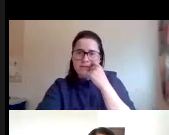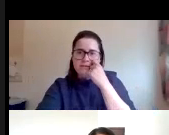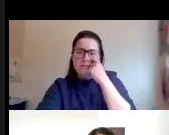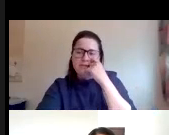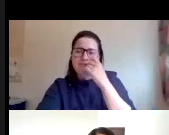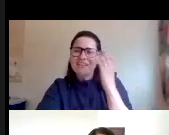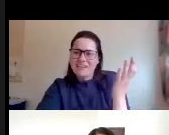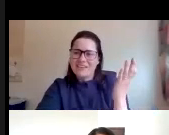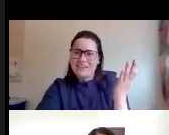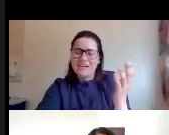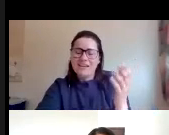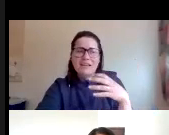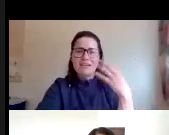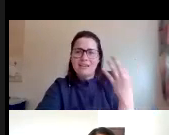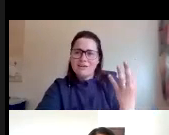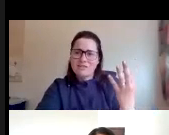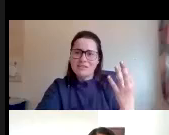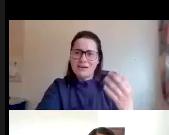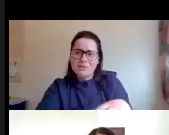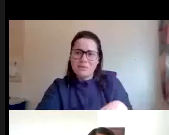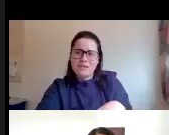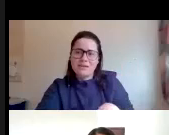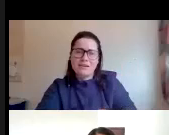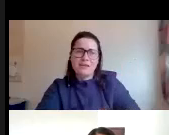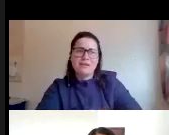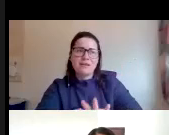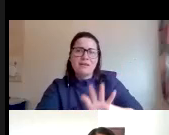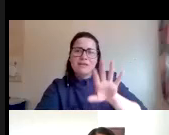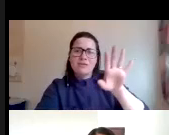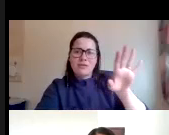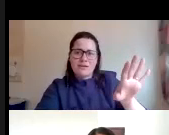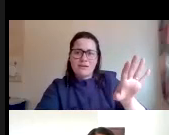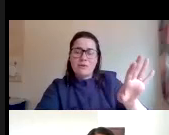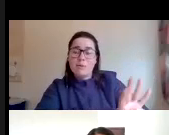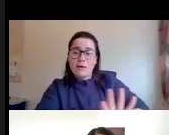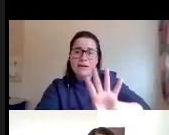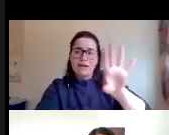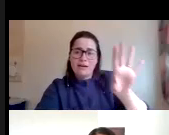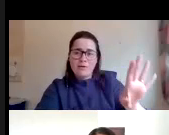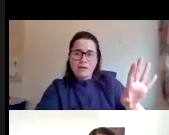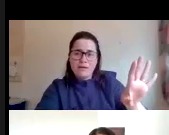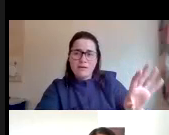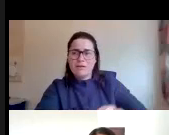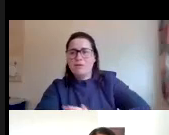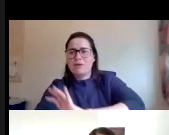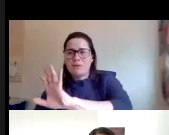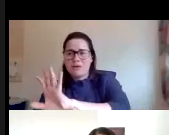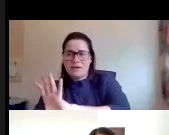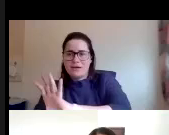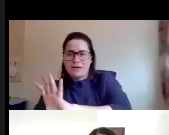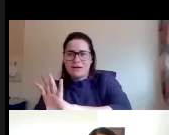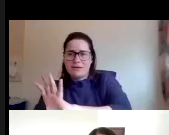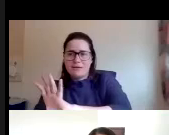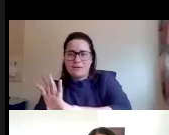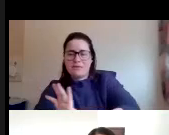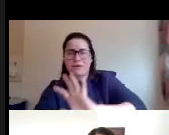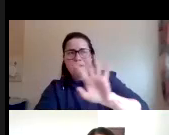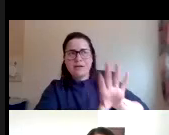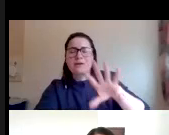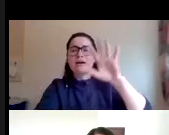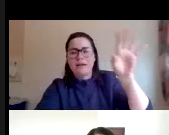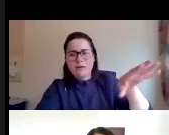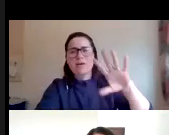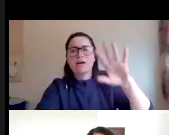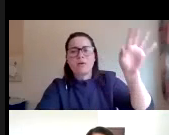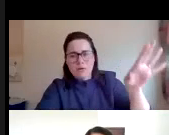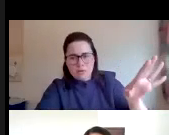principales causas y por eso era que quería tener los 3 lagos para que vean una cuenca agrícola y una cuenca, o sea, una